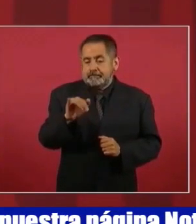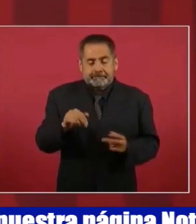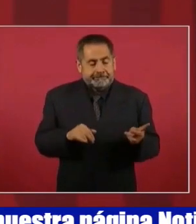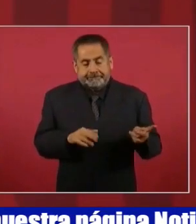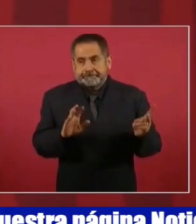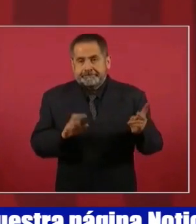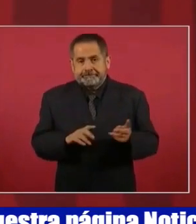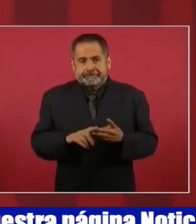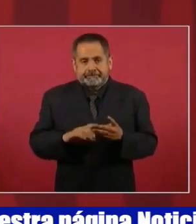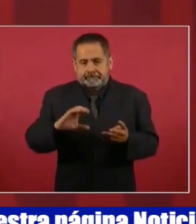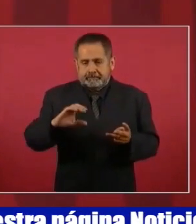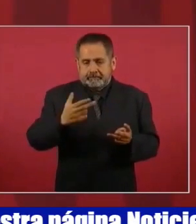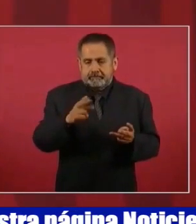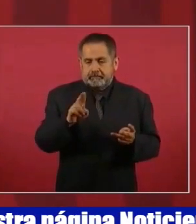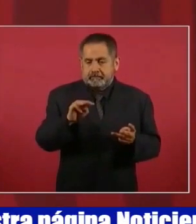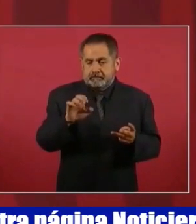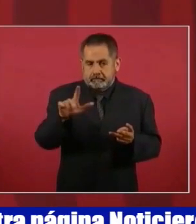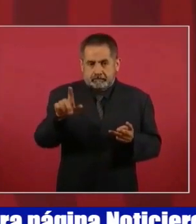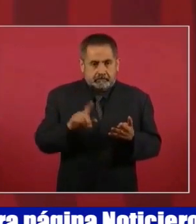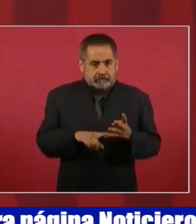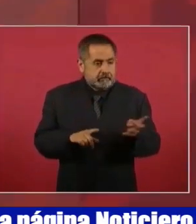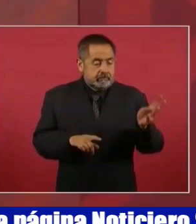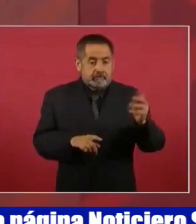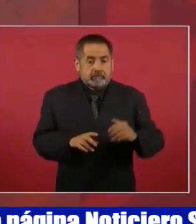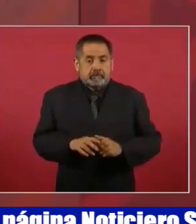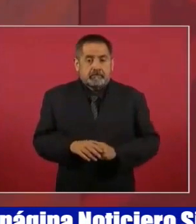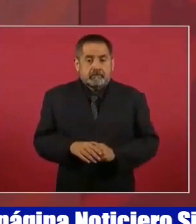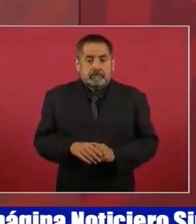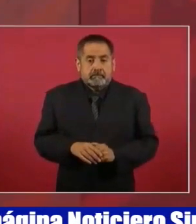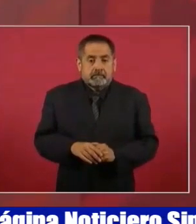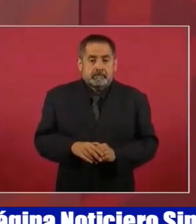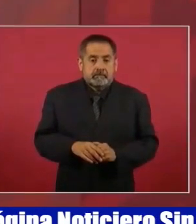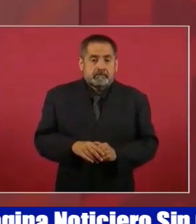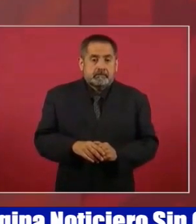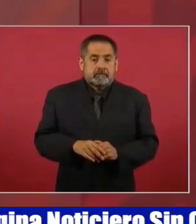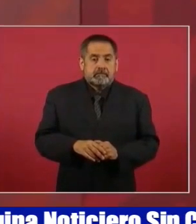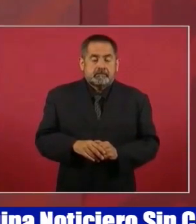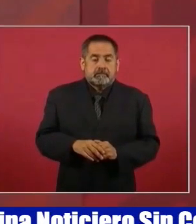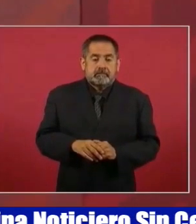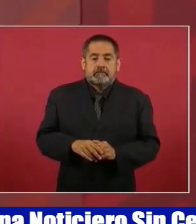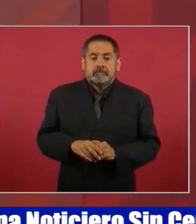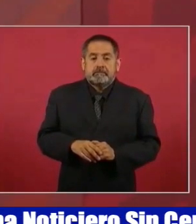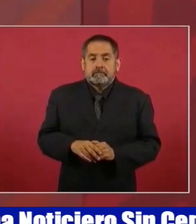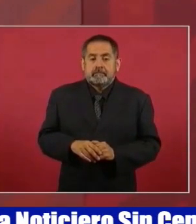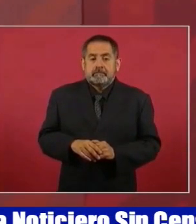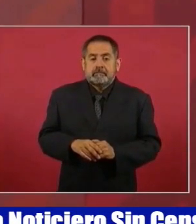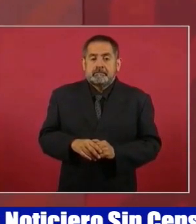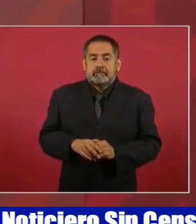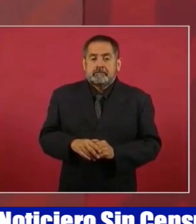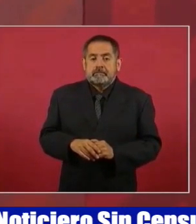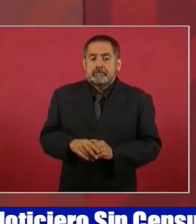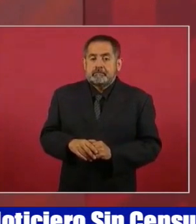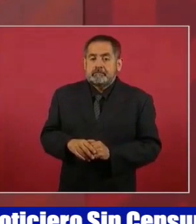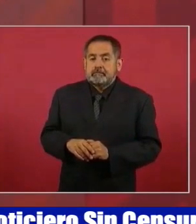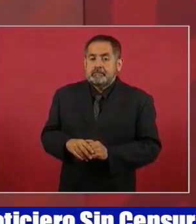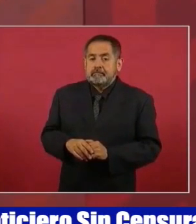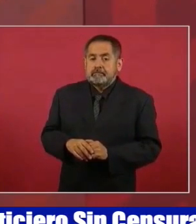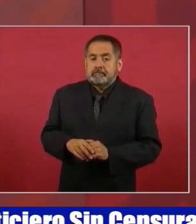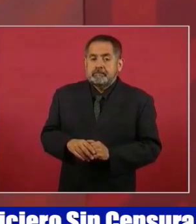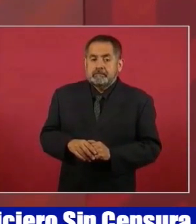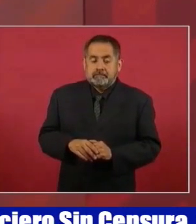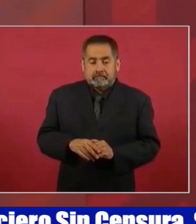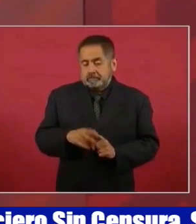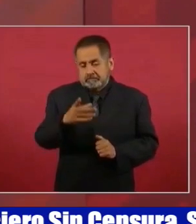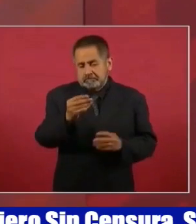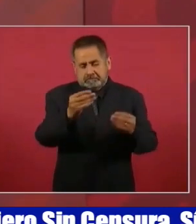Chumel, sí,